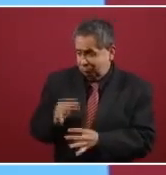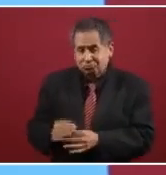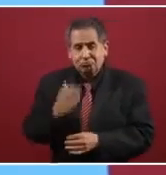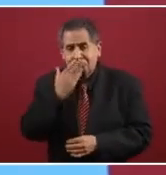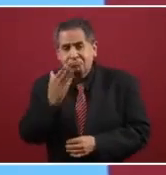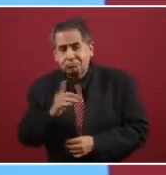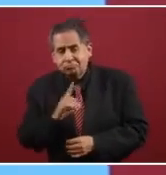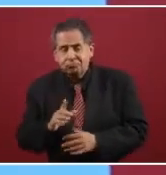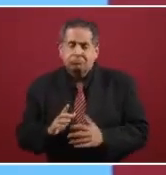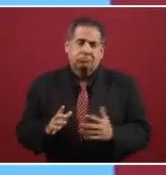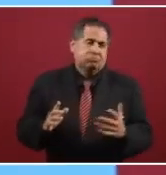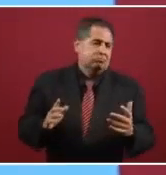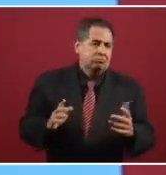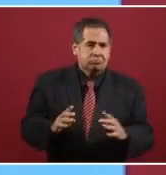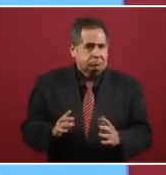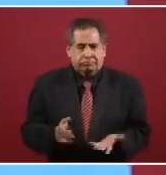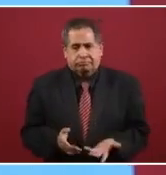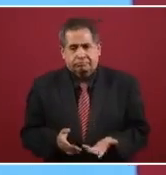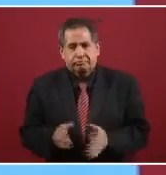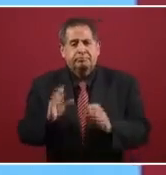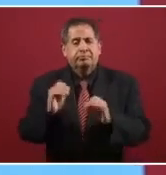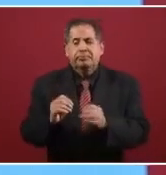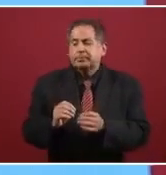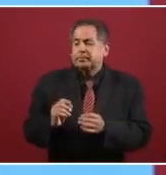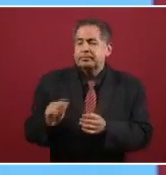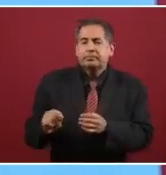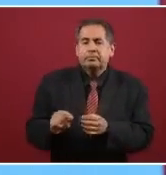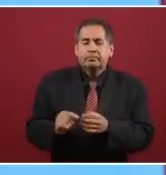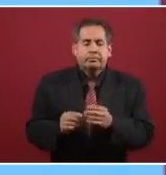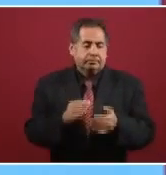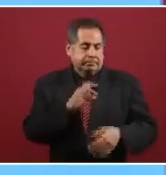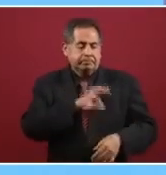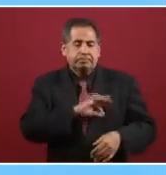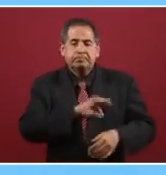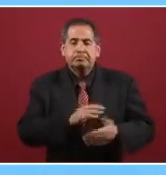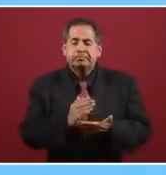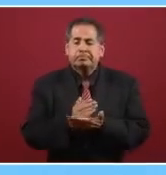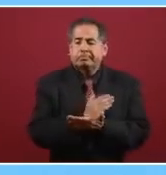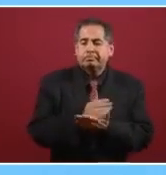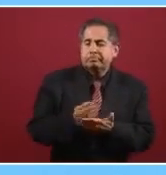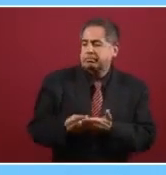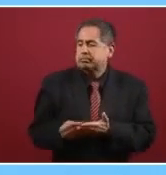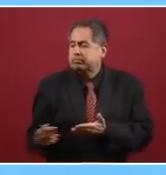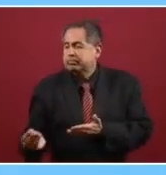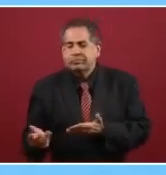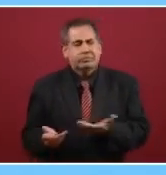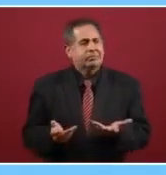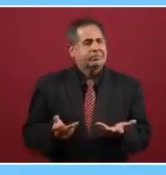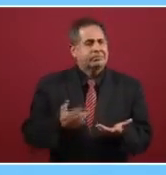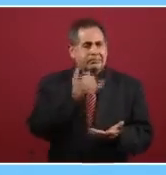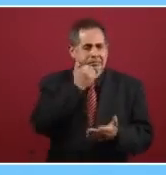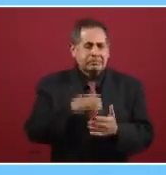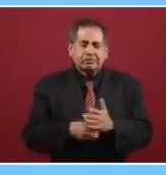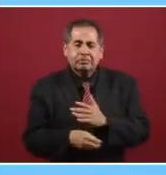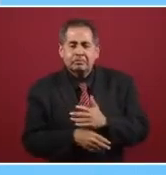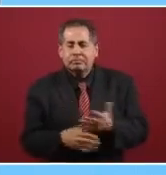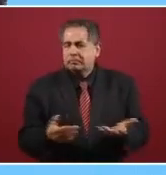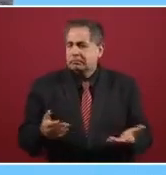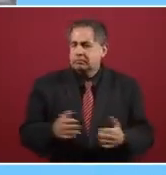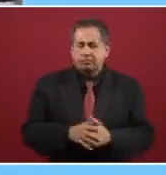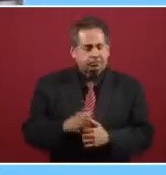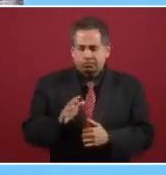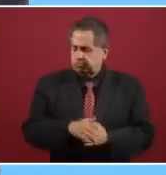recurso o se entrega con moche, con piquete de ojo.